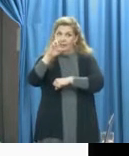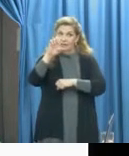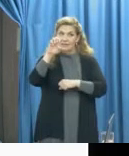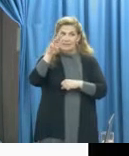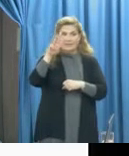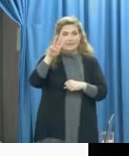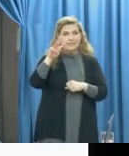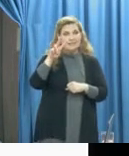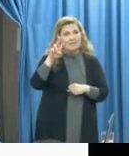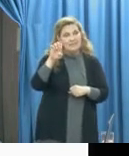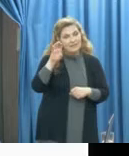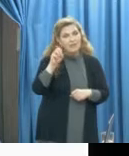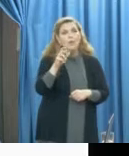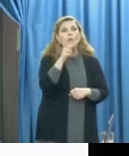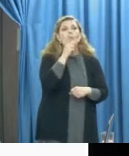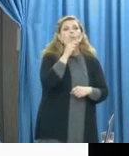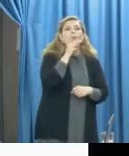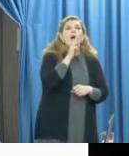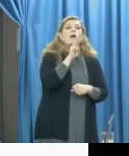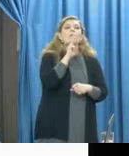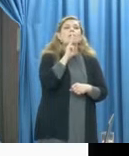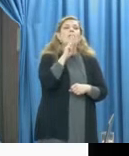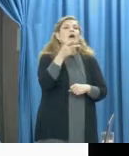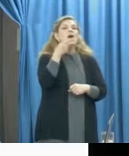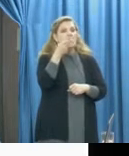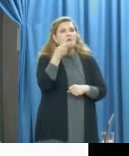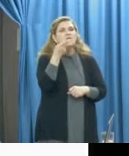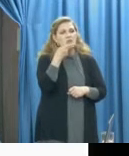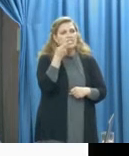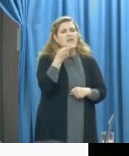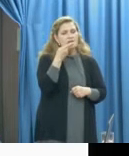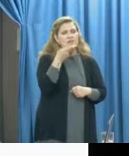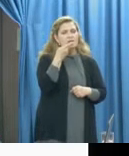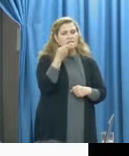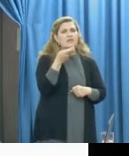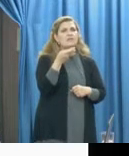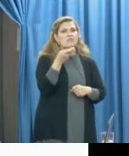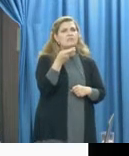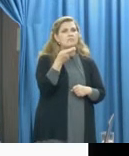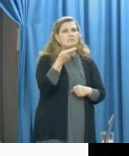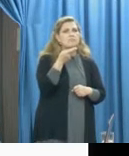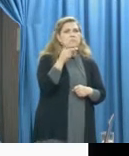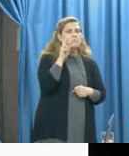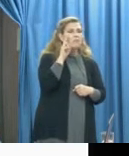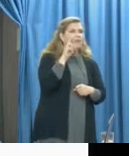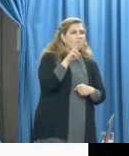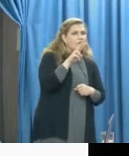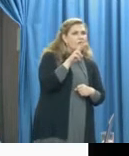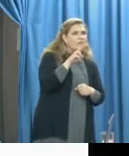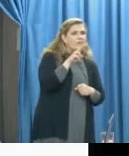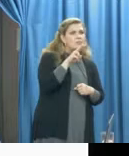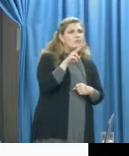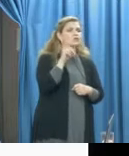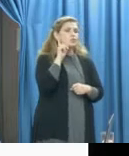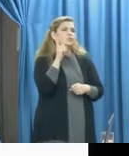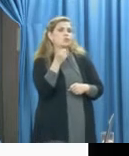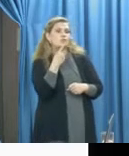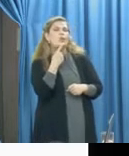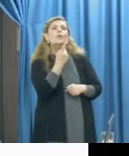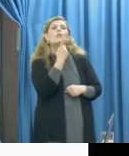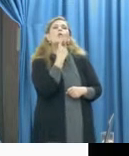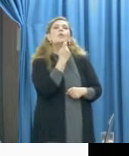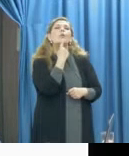padres oyentes, aquí tenemos a la mamá, tenemos al papá. Oyentes, marcamos a los que son con sordera en